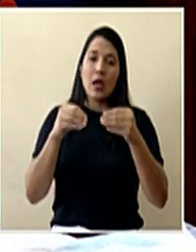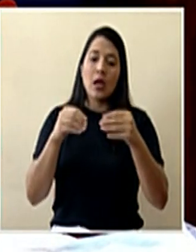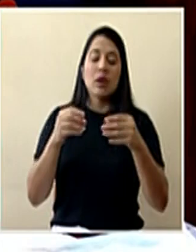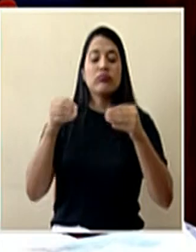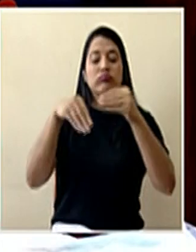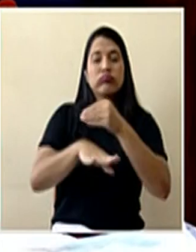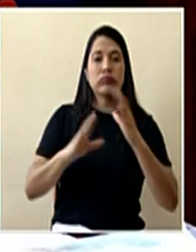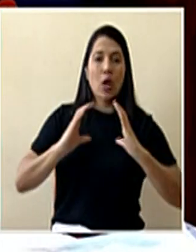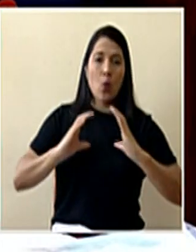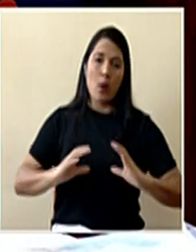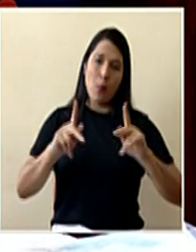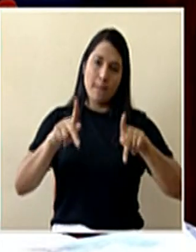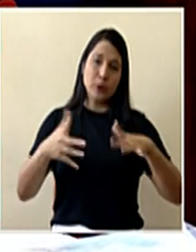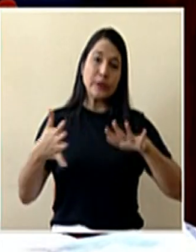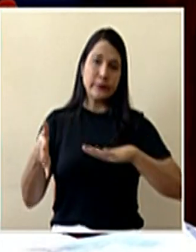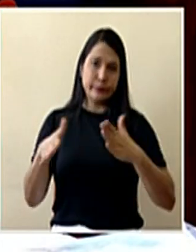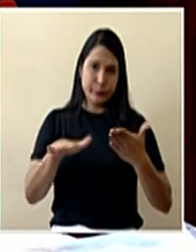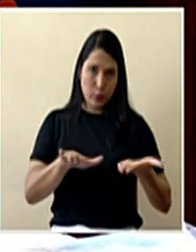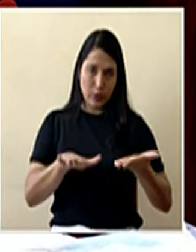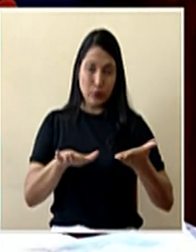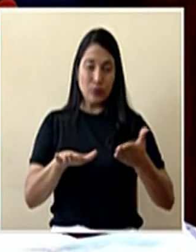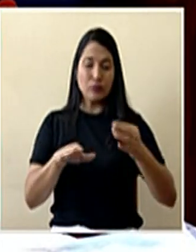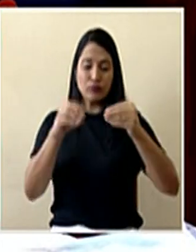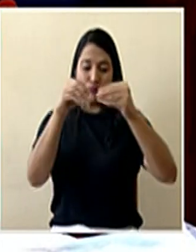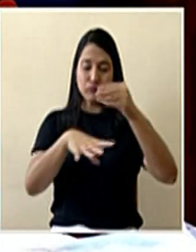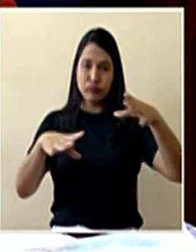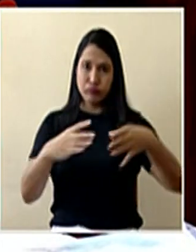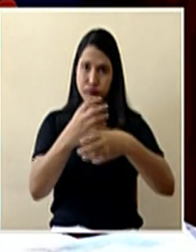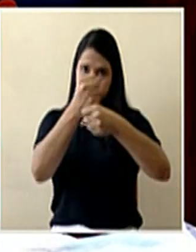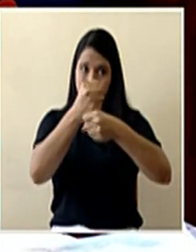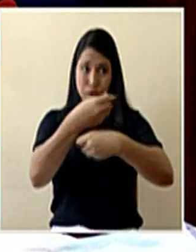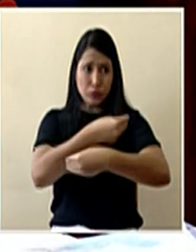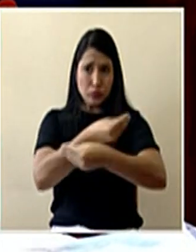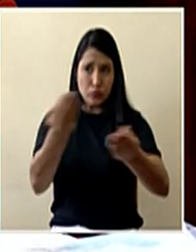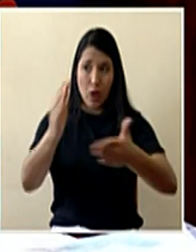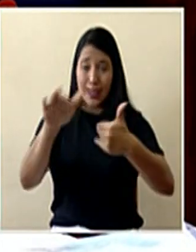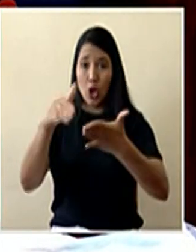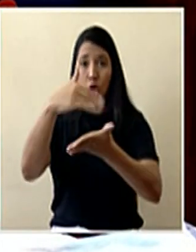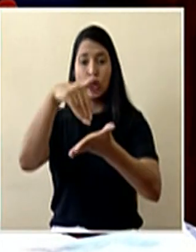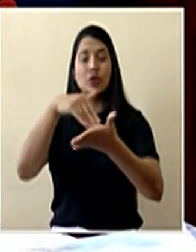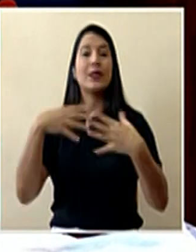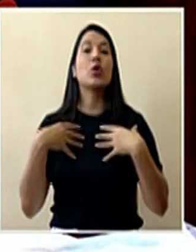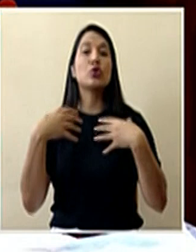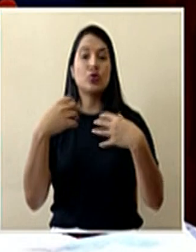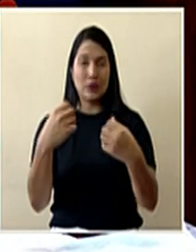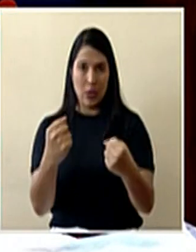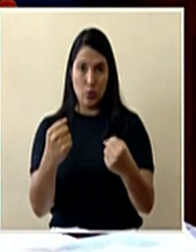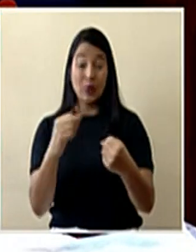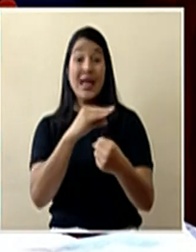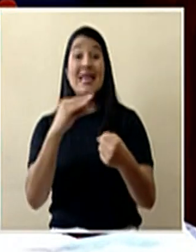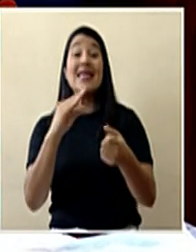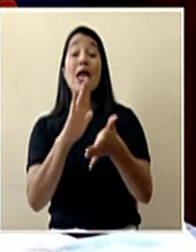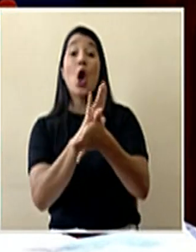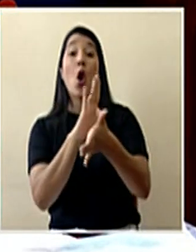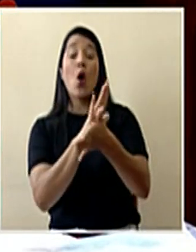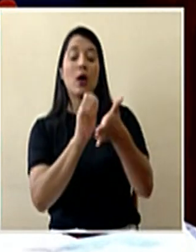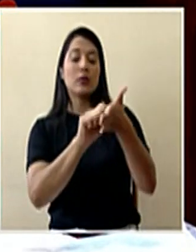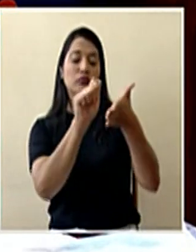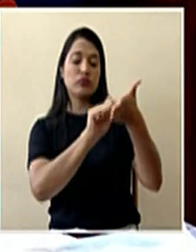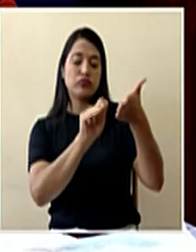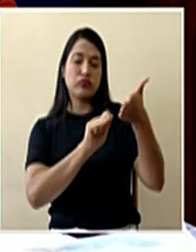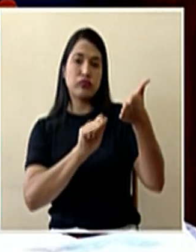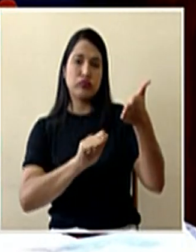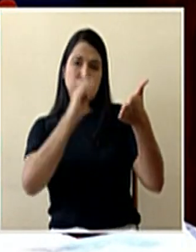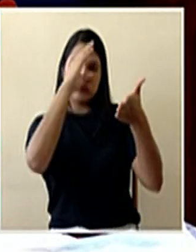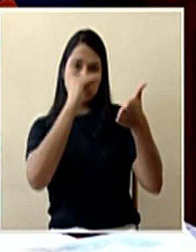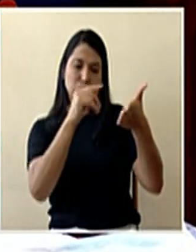salud. En conjunto con el Tribunal Supremo de Elecciones hemos establecido que las actas de defunción se van a realizar de forma digital, así como